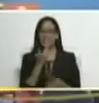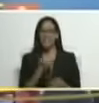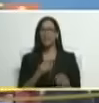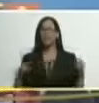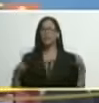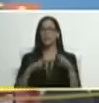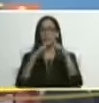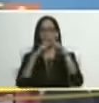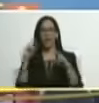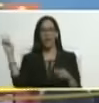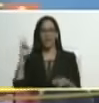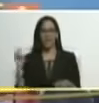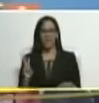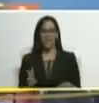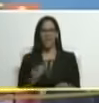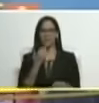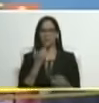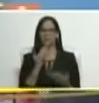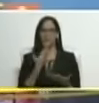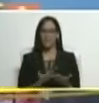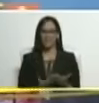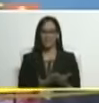Vietnam. Muy pronto. Muchas gracias.